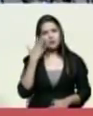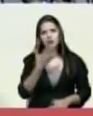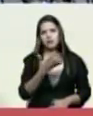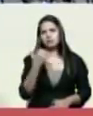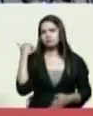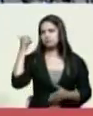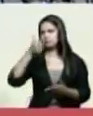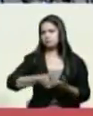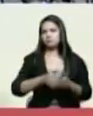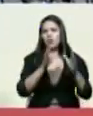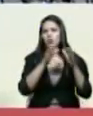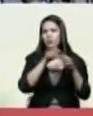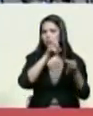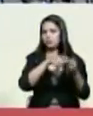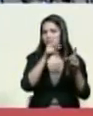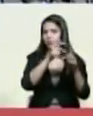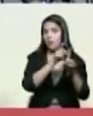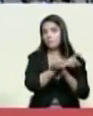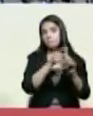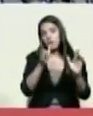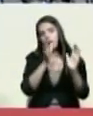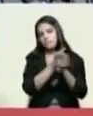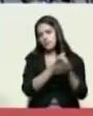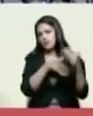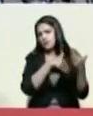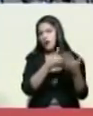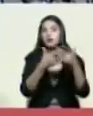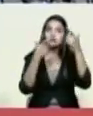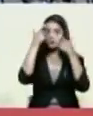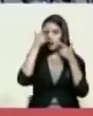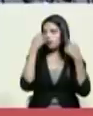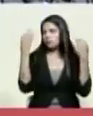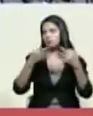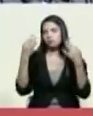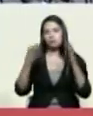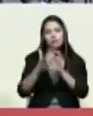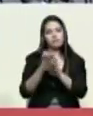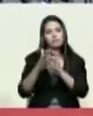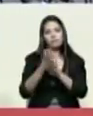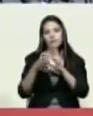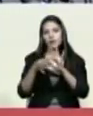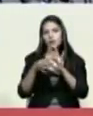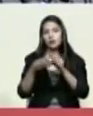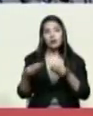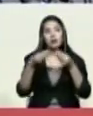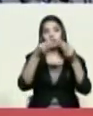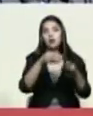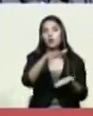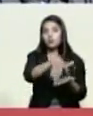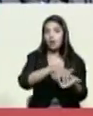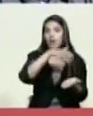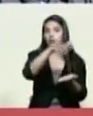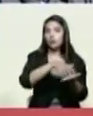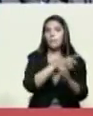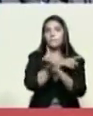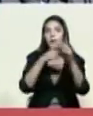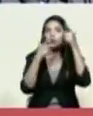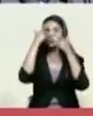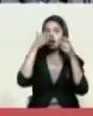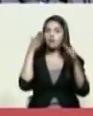que era, había sido de Acción Democrática, pero por la amistad, Hugo Chávez, y le entregaron un tractor. Y mi comandante Chávez